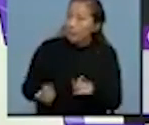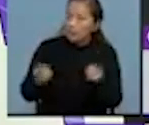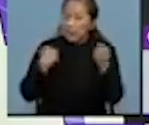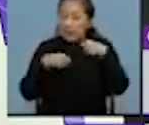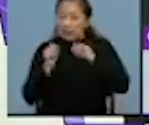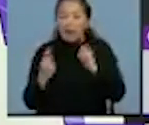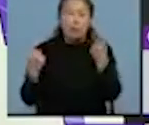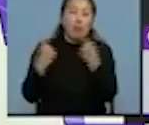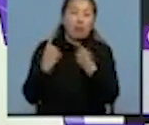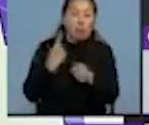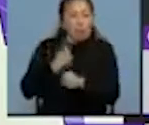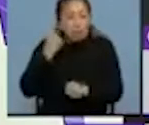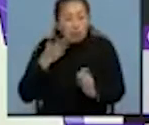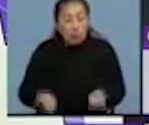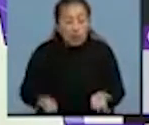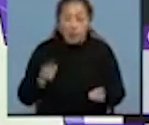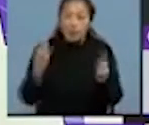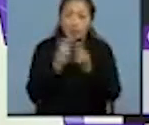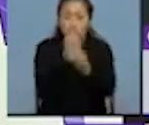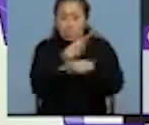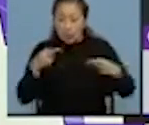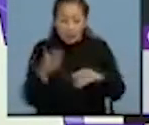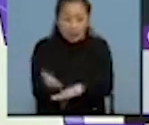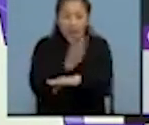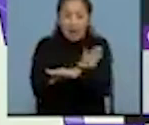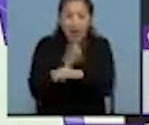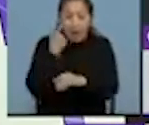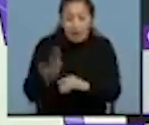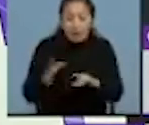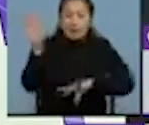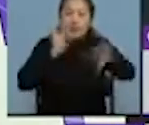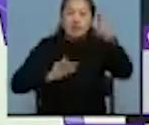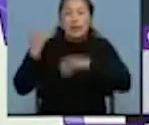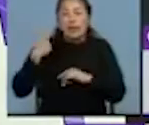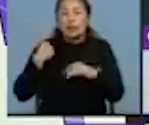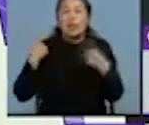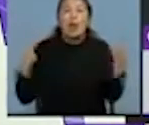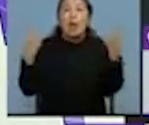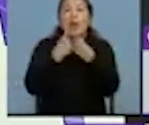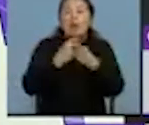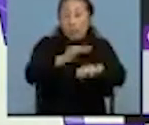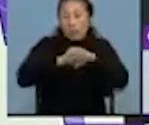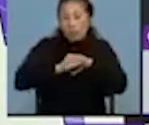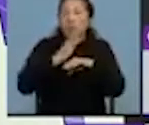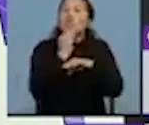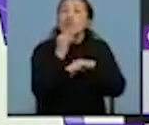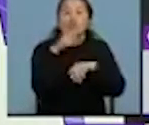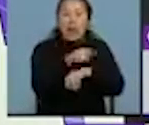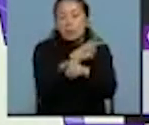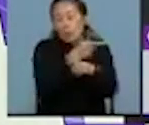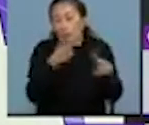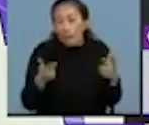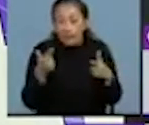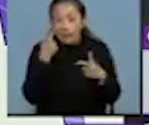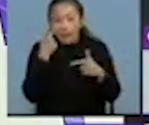del debut, pasaron muchas cosas en la previa, ¿no? En la selección argentina, no haber podido jugar un amistoso como fue el de Israel, que era una prueba de juego para el técnico